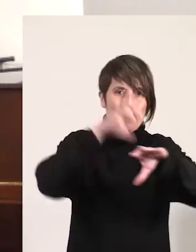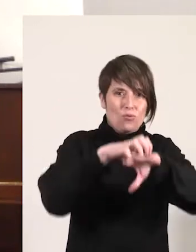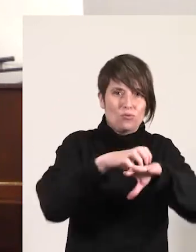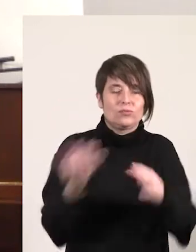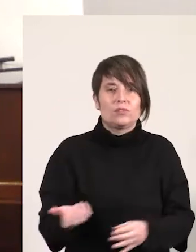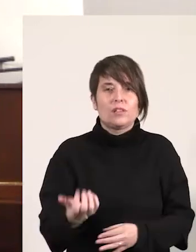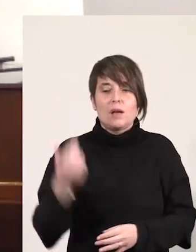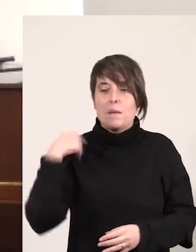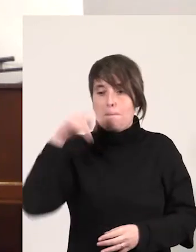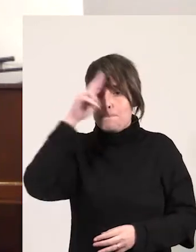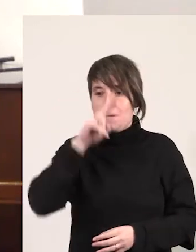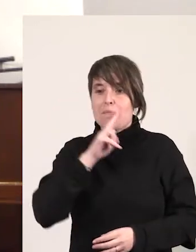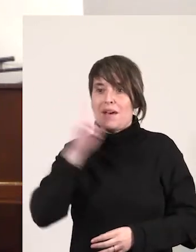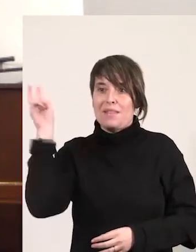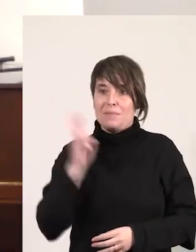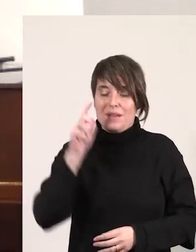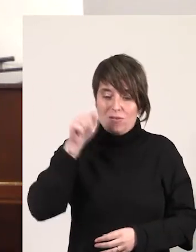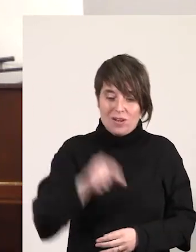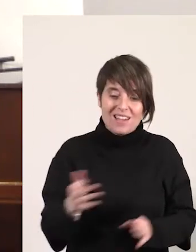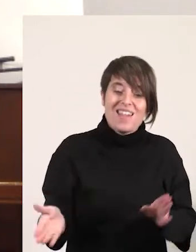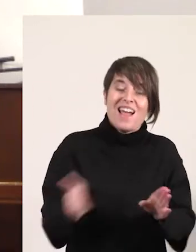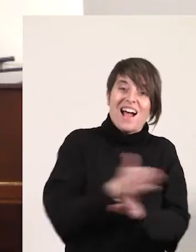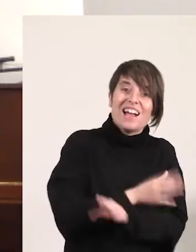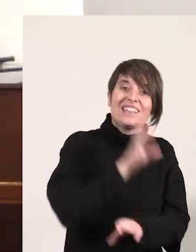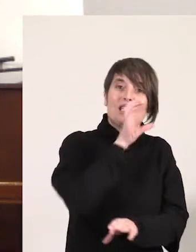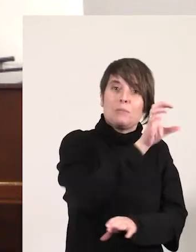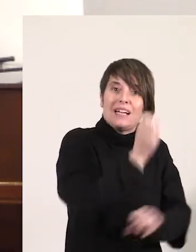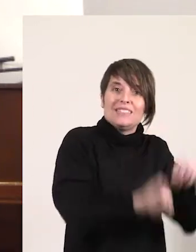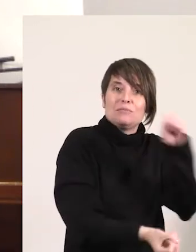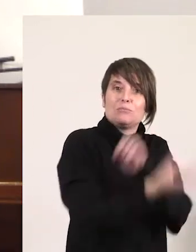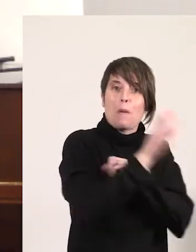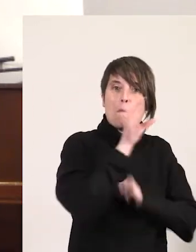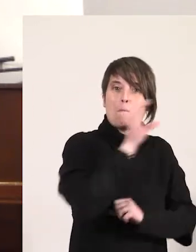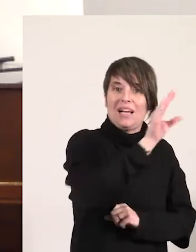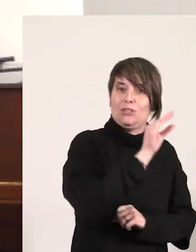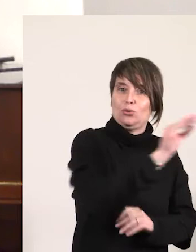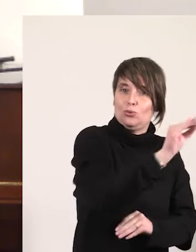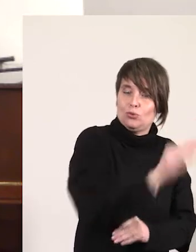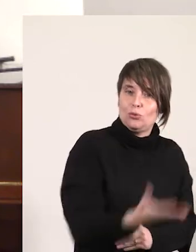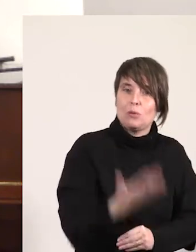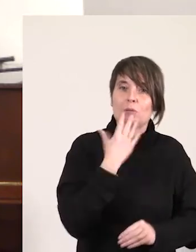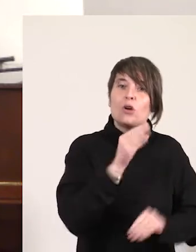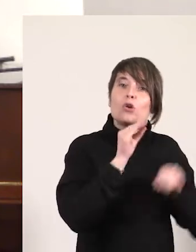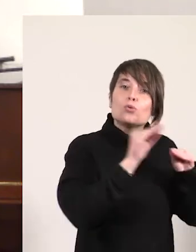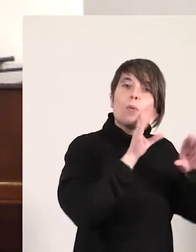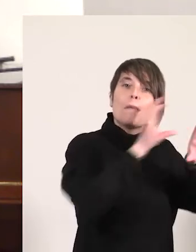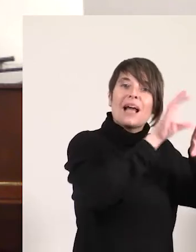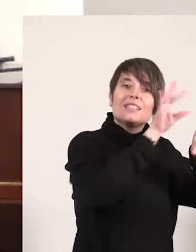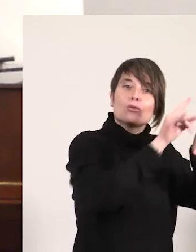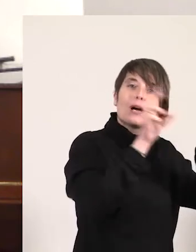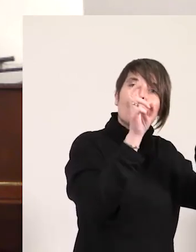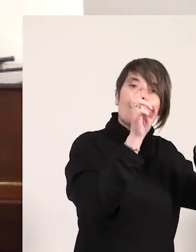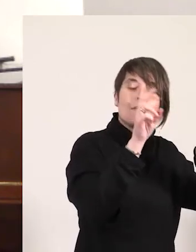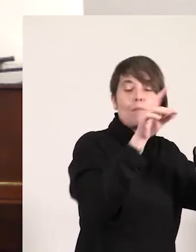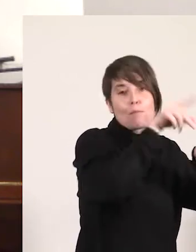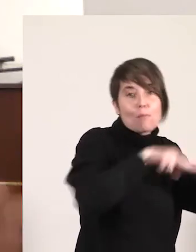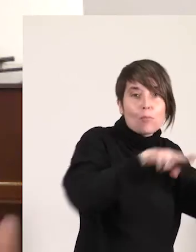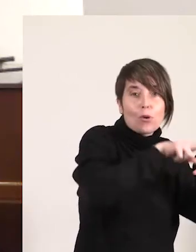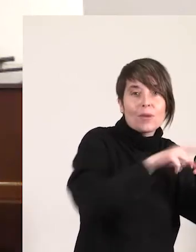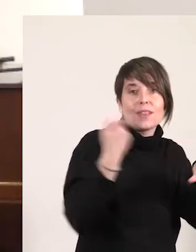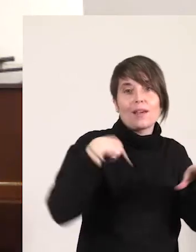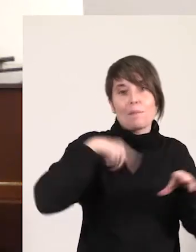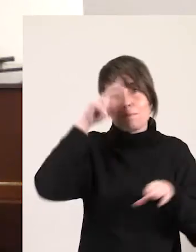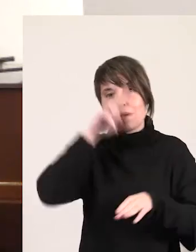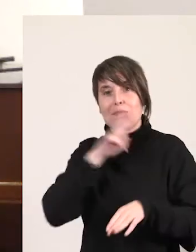1778 y 1968? Mi padre llegó aquí antes de que su país se convirtiera en país, ¿no? Cuando su país todavía